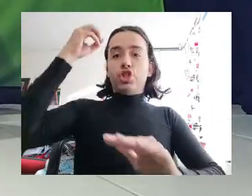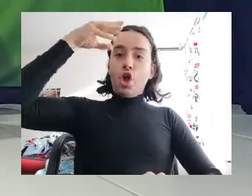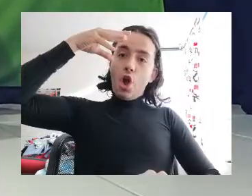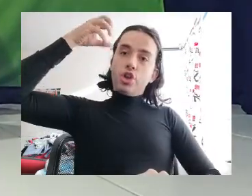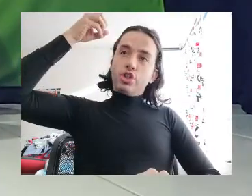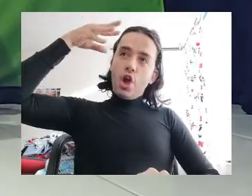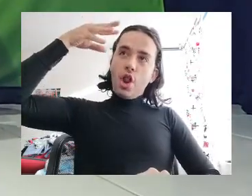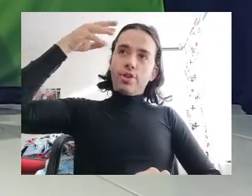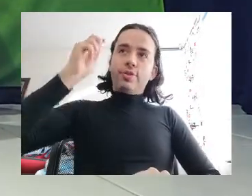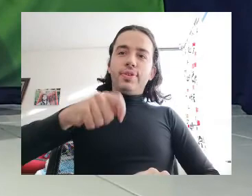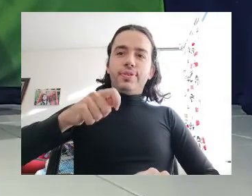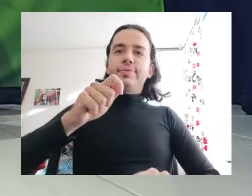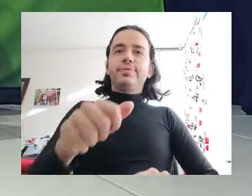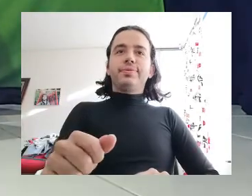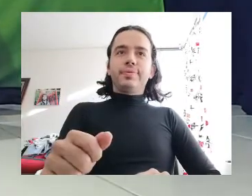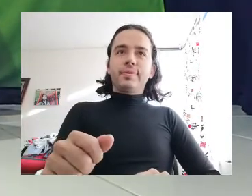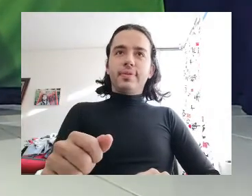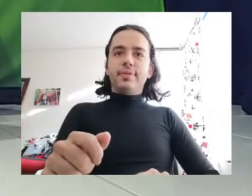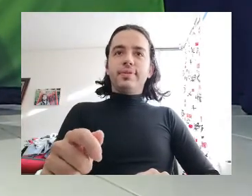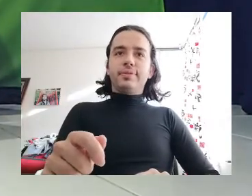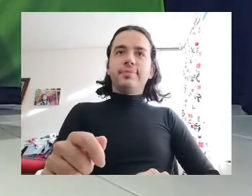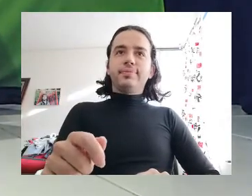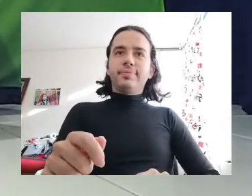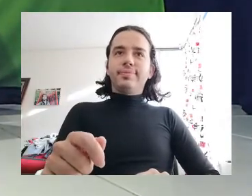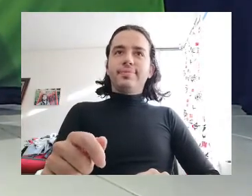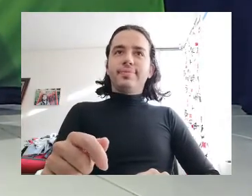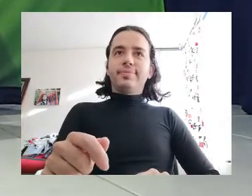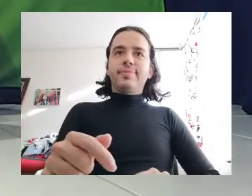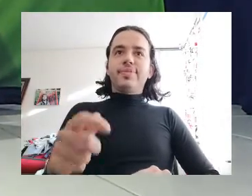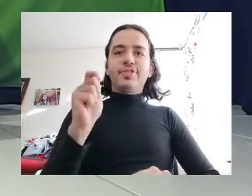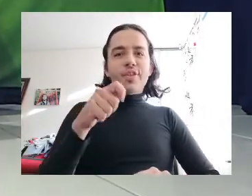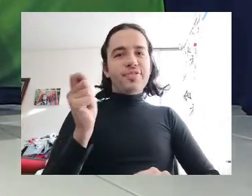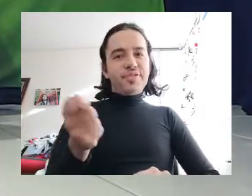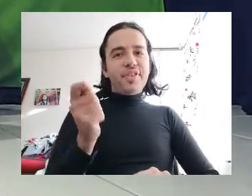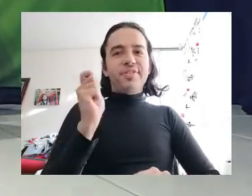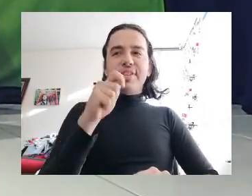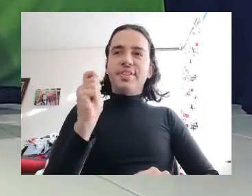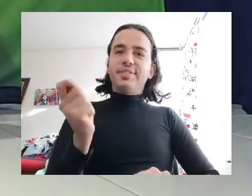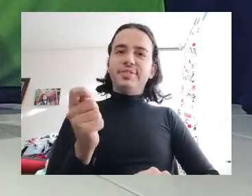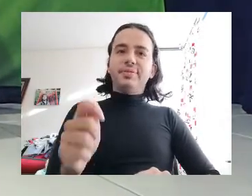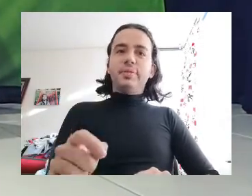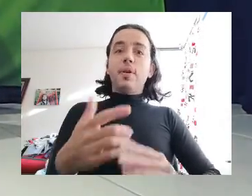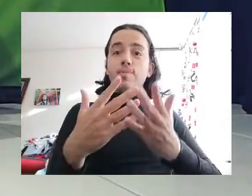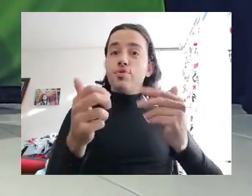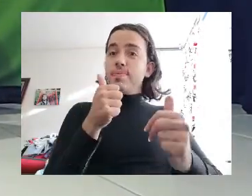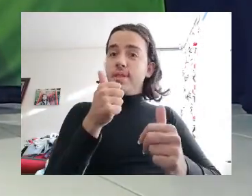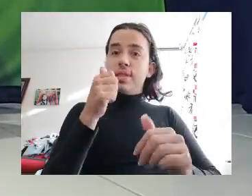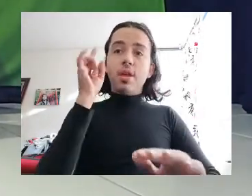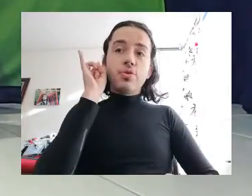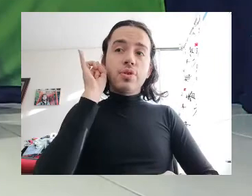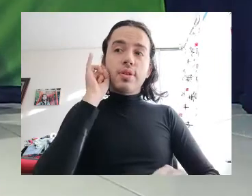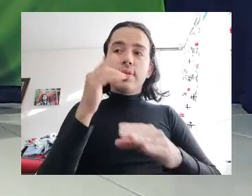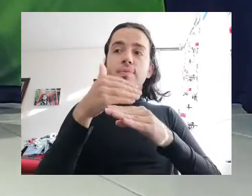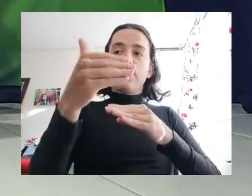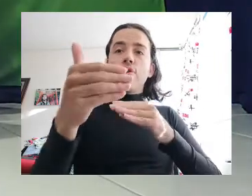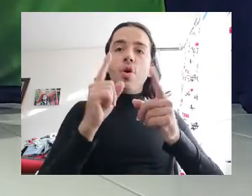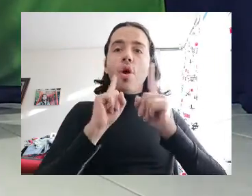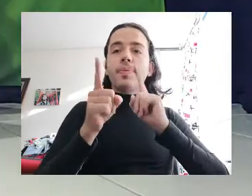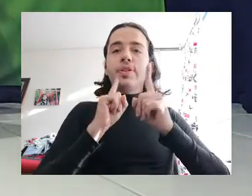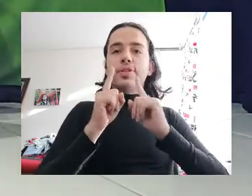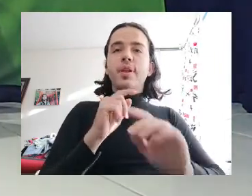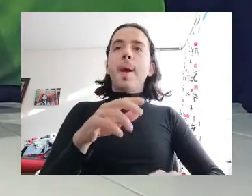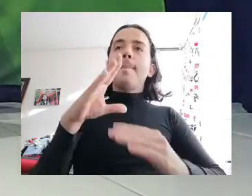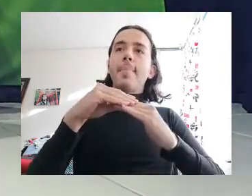casa, casa, sol, sol. Muy bien, escucha la siguiente